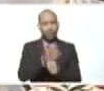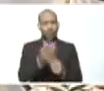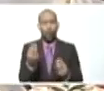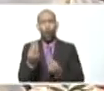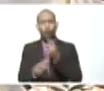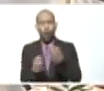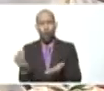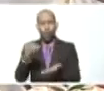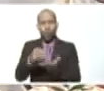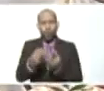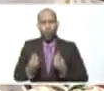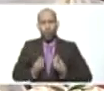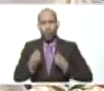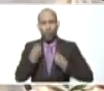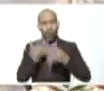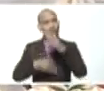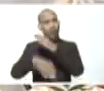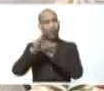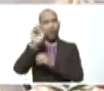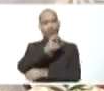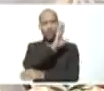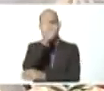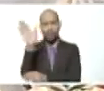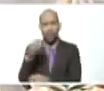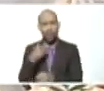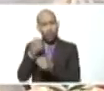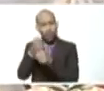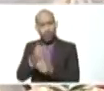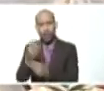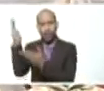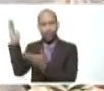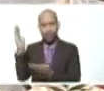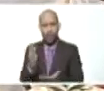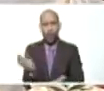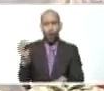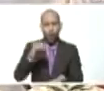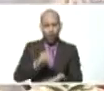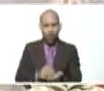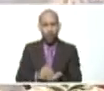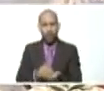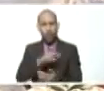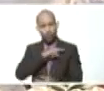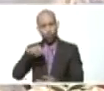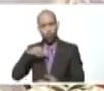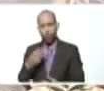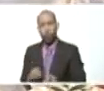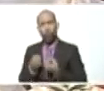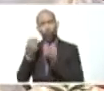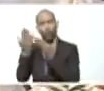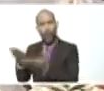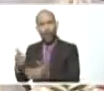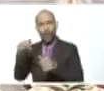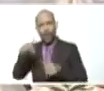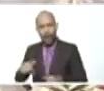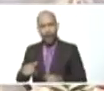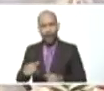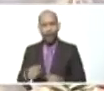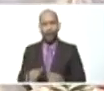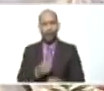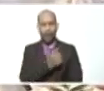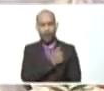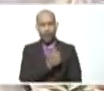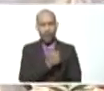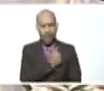y ascensión al cielo, mientras esperamos su venida gloriosa, te ofrecemos en esta acción de gracias